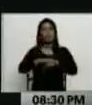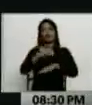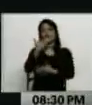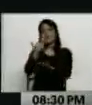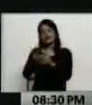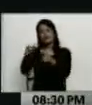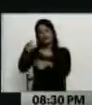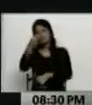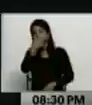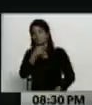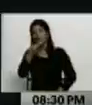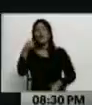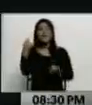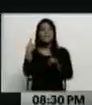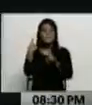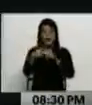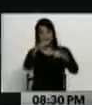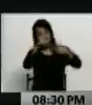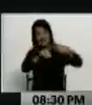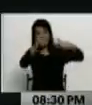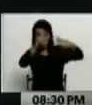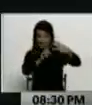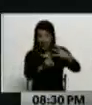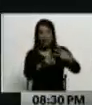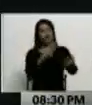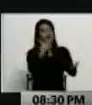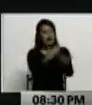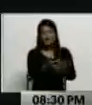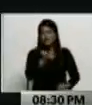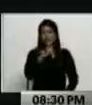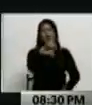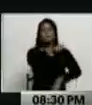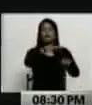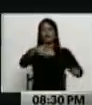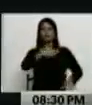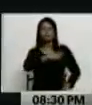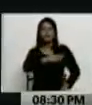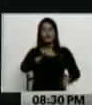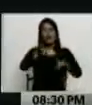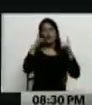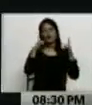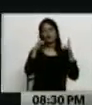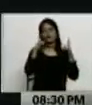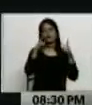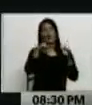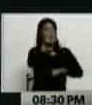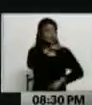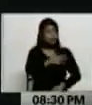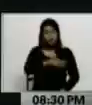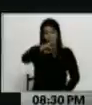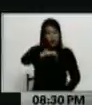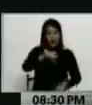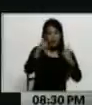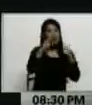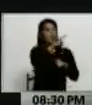ahí a los fanáticos de la guaira no son unos campeones